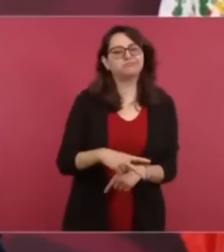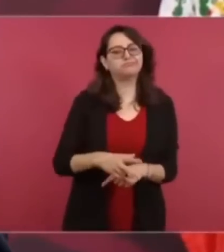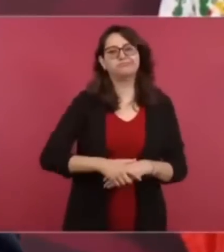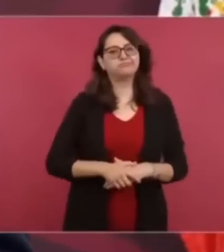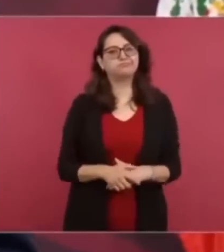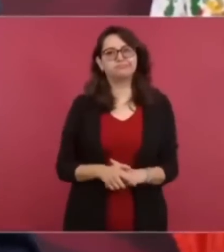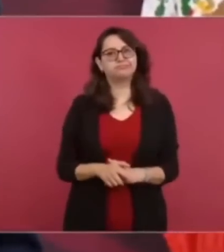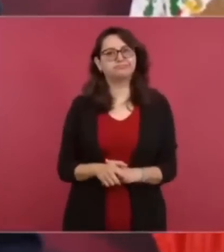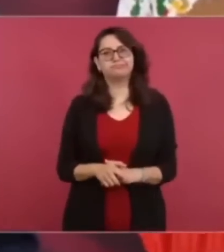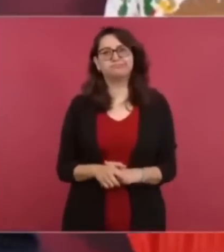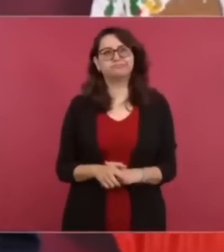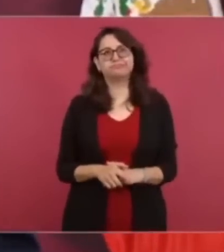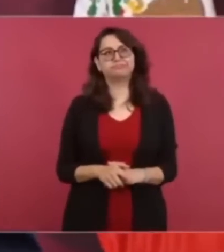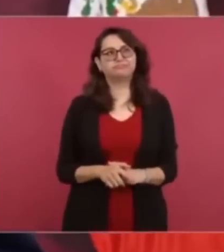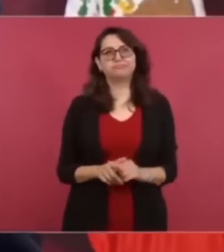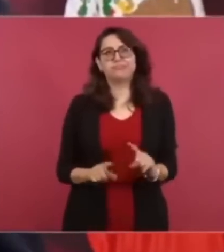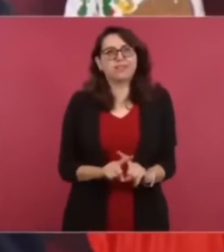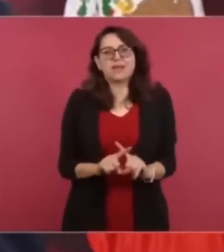Acá